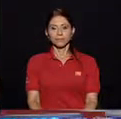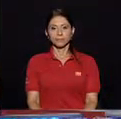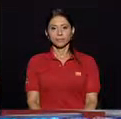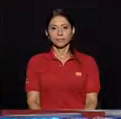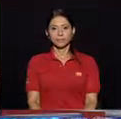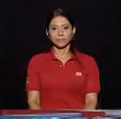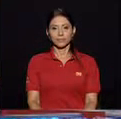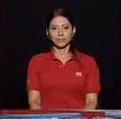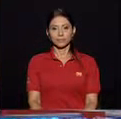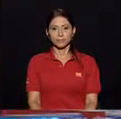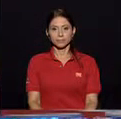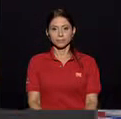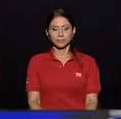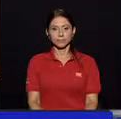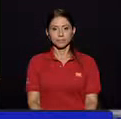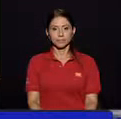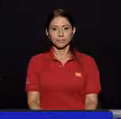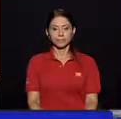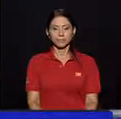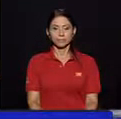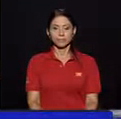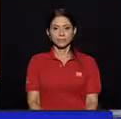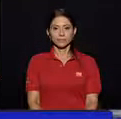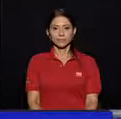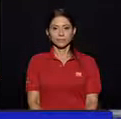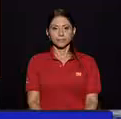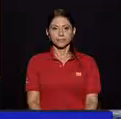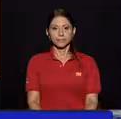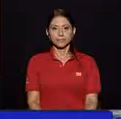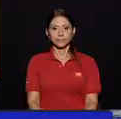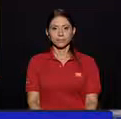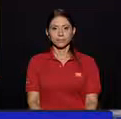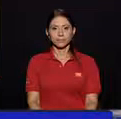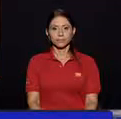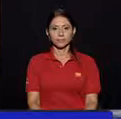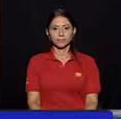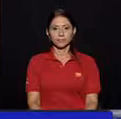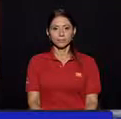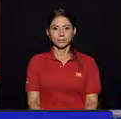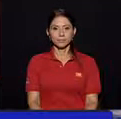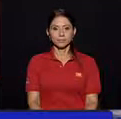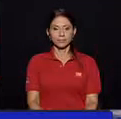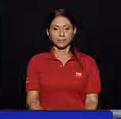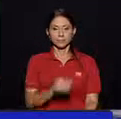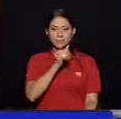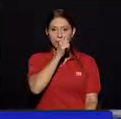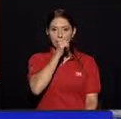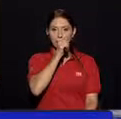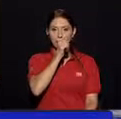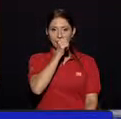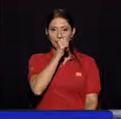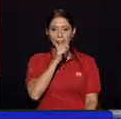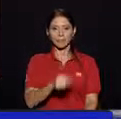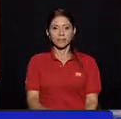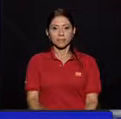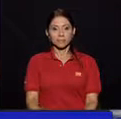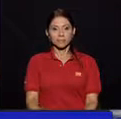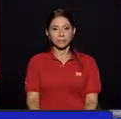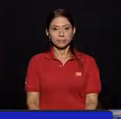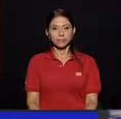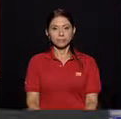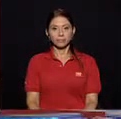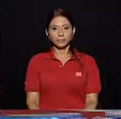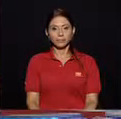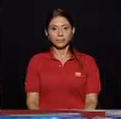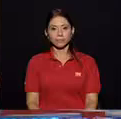Regresa usted a Una Mirada, el programa de la Universidad Nacional y el CINART S.A., hoy con el tema de violencia contra la niñez, una verdadera